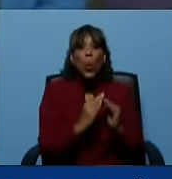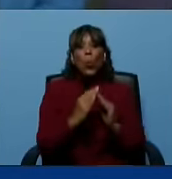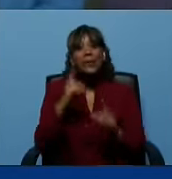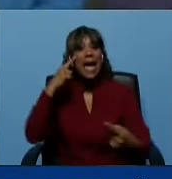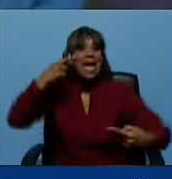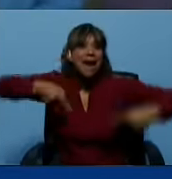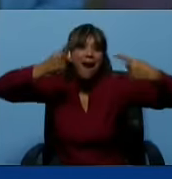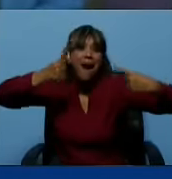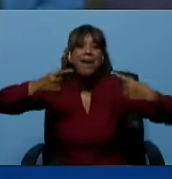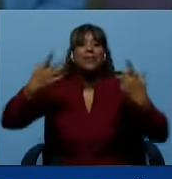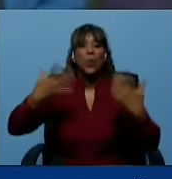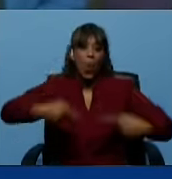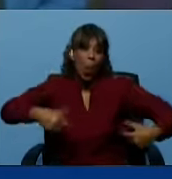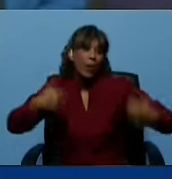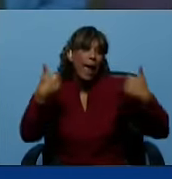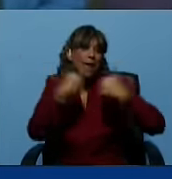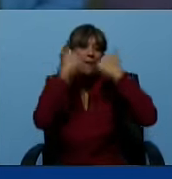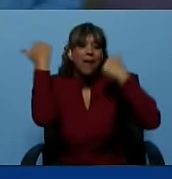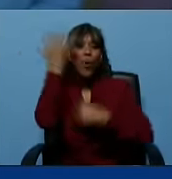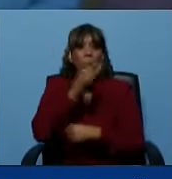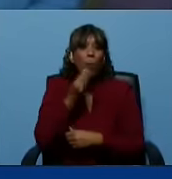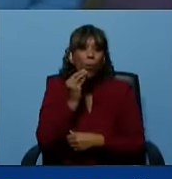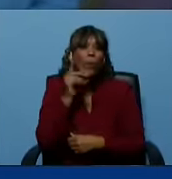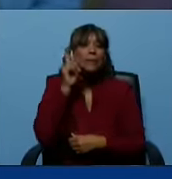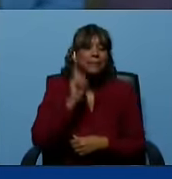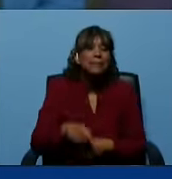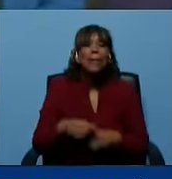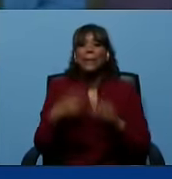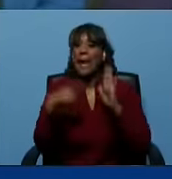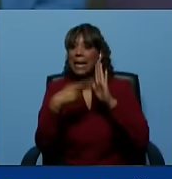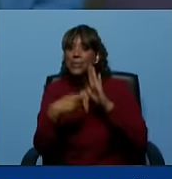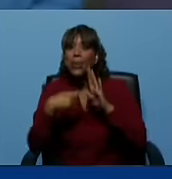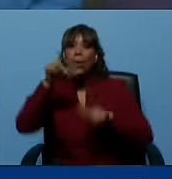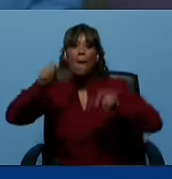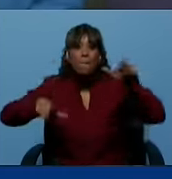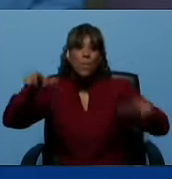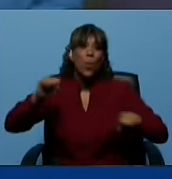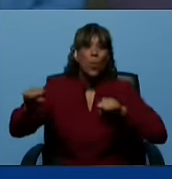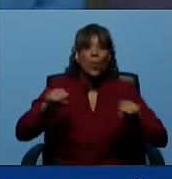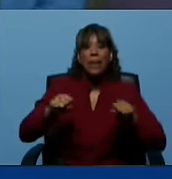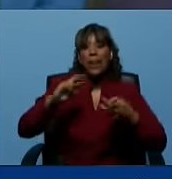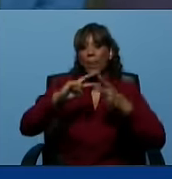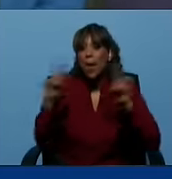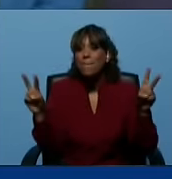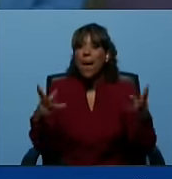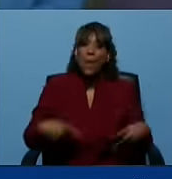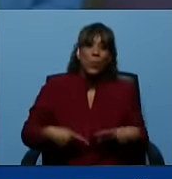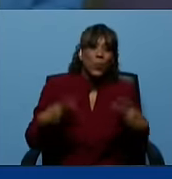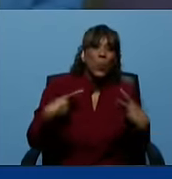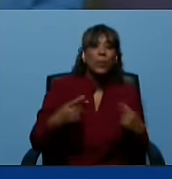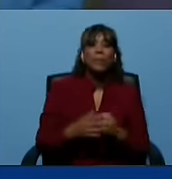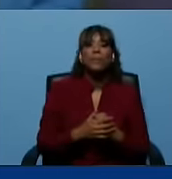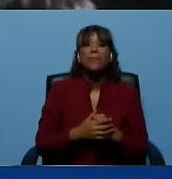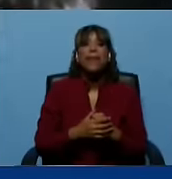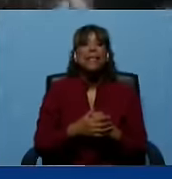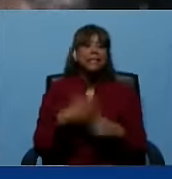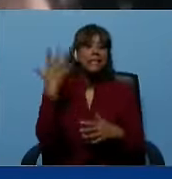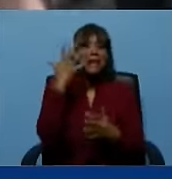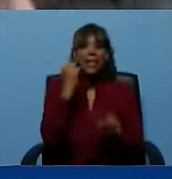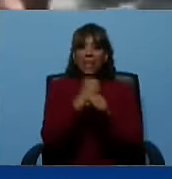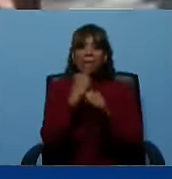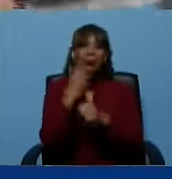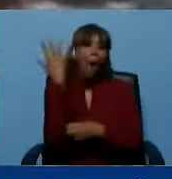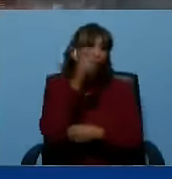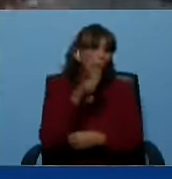Juvenil, presidente. Todas las instituciones, el Movimiento Nacional de Recreadores, el Movimiento por la Paz y la Vida, Robert Serra, Chamba